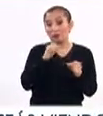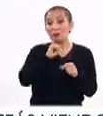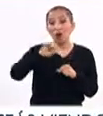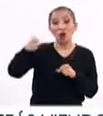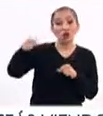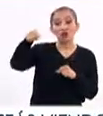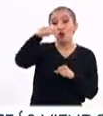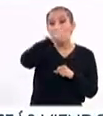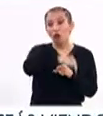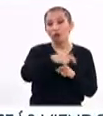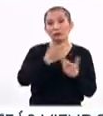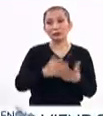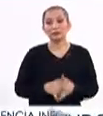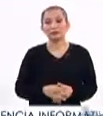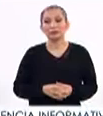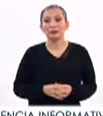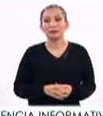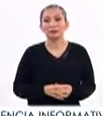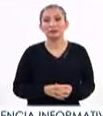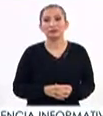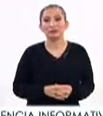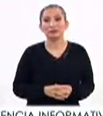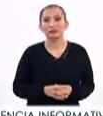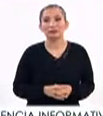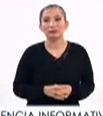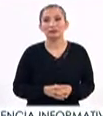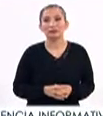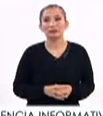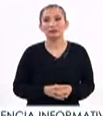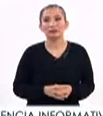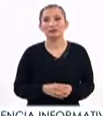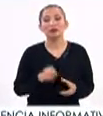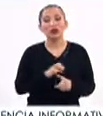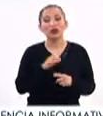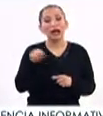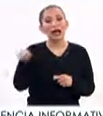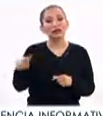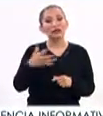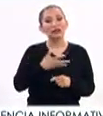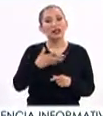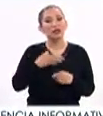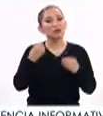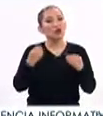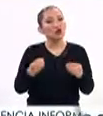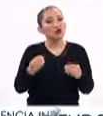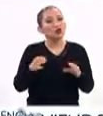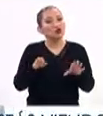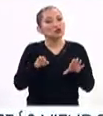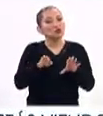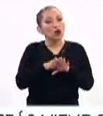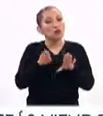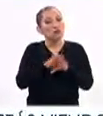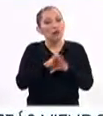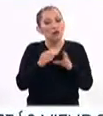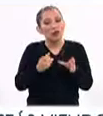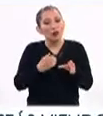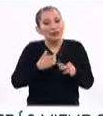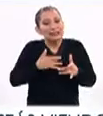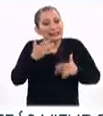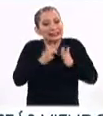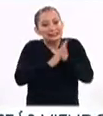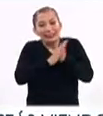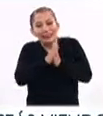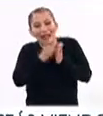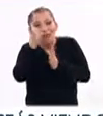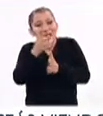también en la cultura otra. Claro. Y entonces ellos tienen muchos como entusiasmo